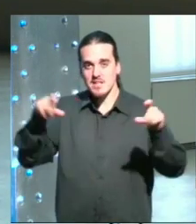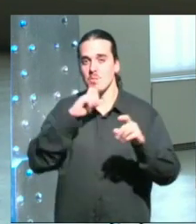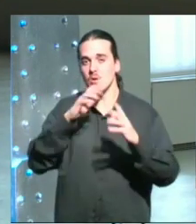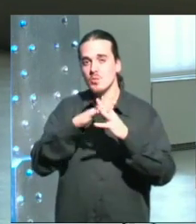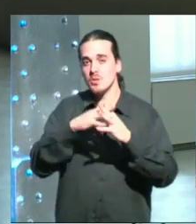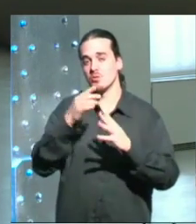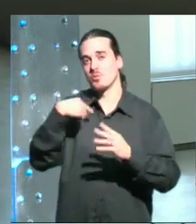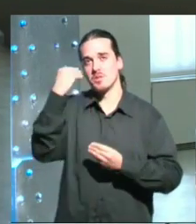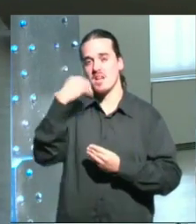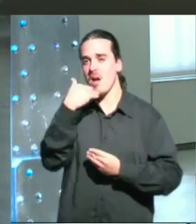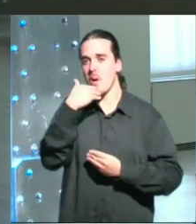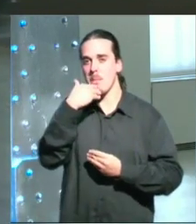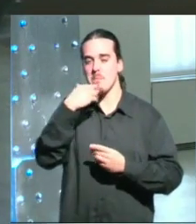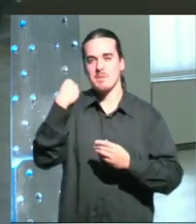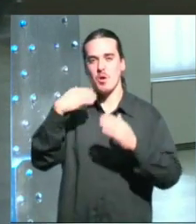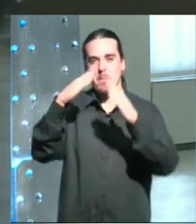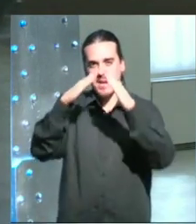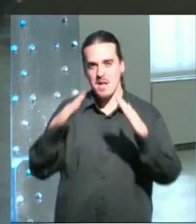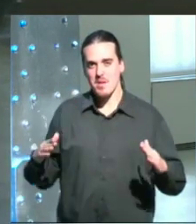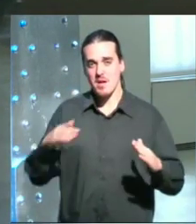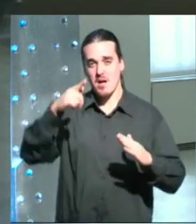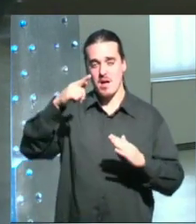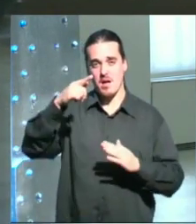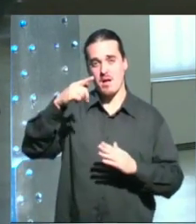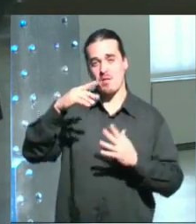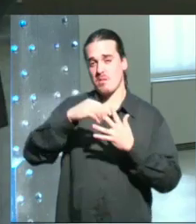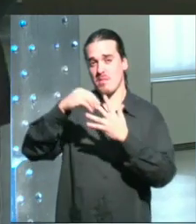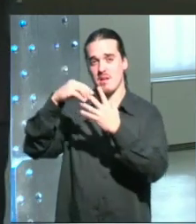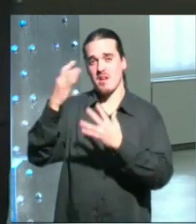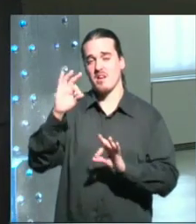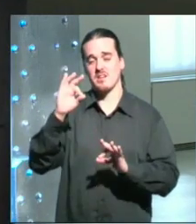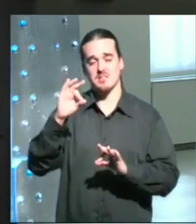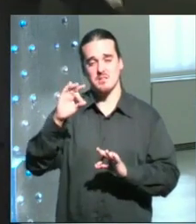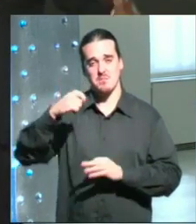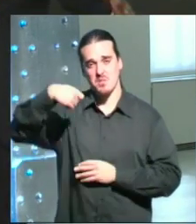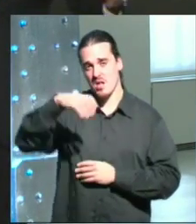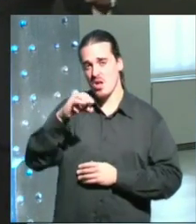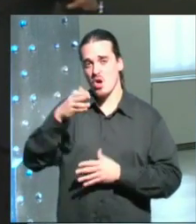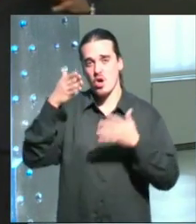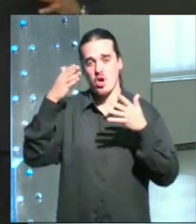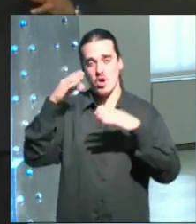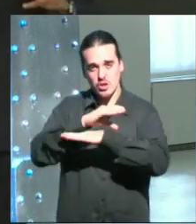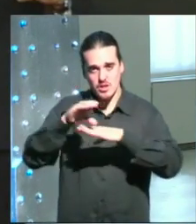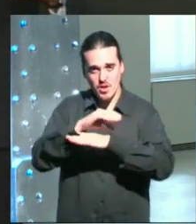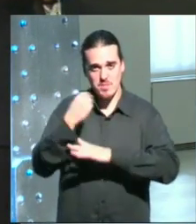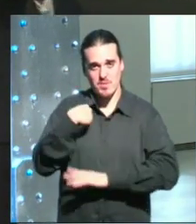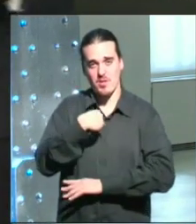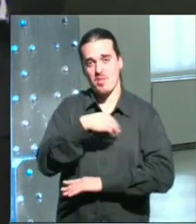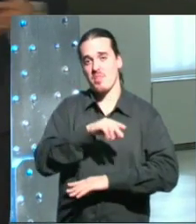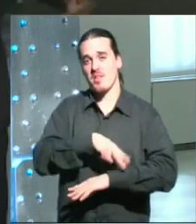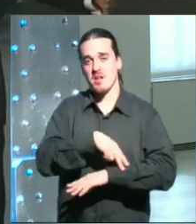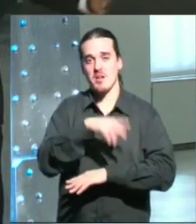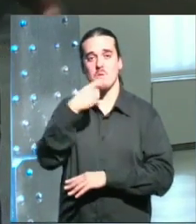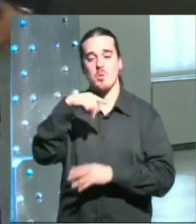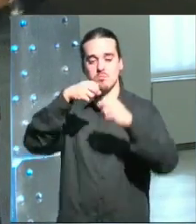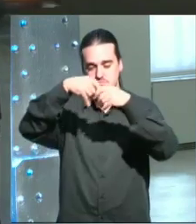En lo más alto está la cúpula o el CEO de la compañía, el consejero delegado, y de ahí, en cascada, bajan las órdenes, hasta llegar